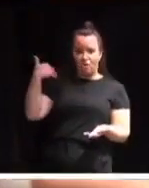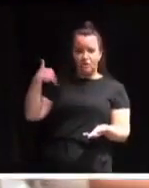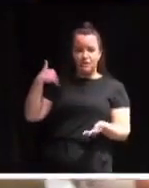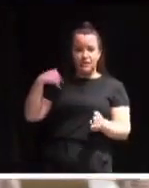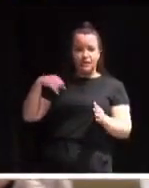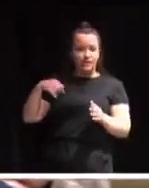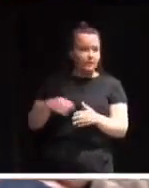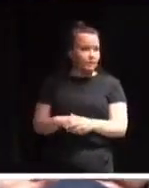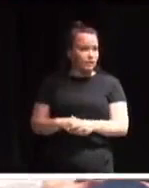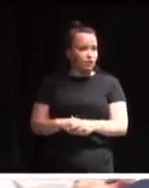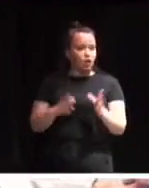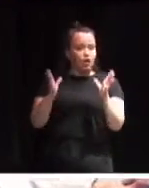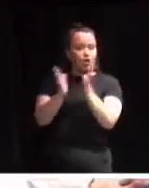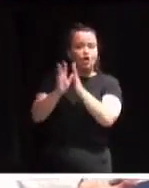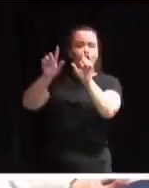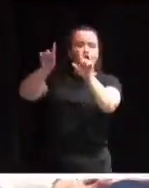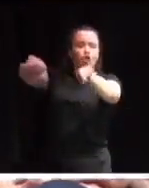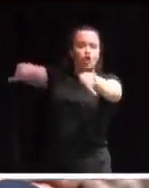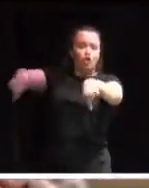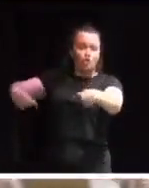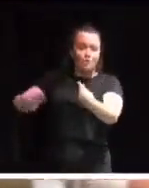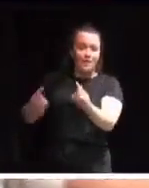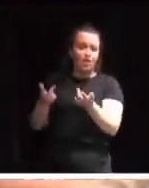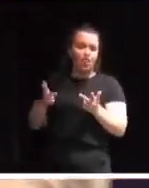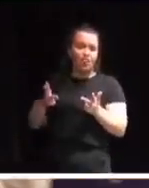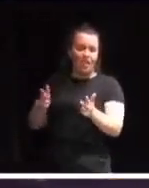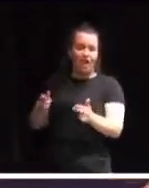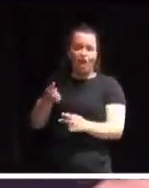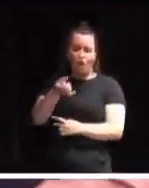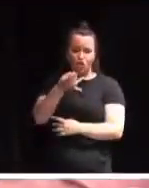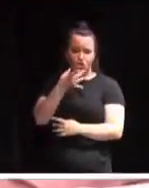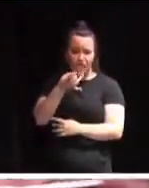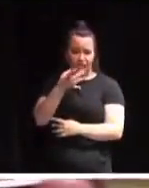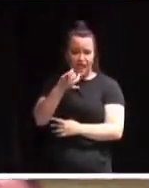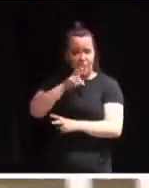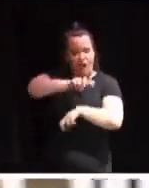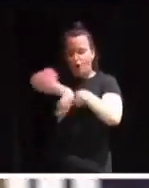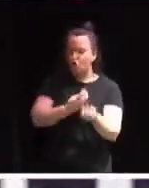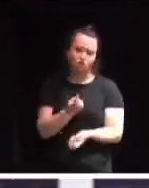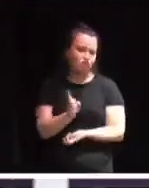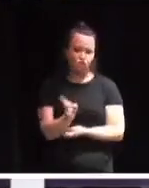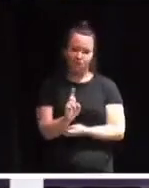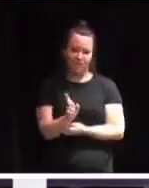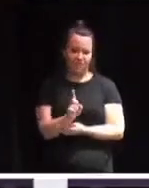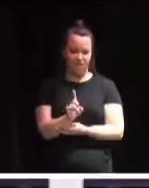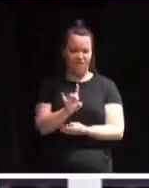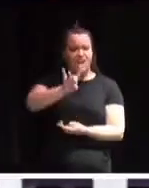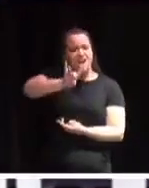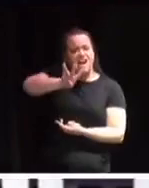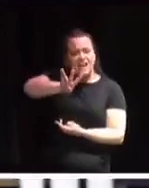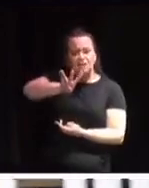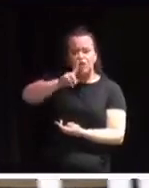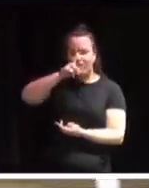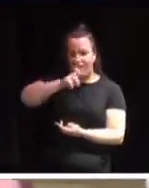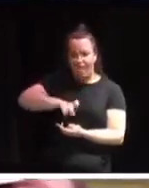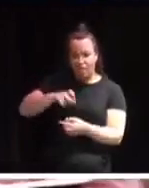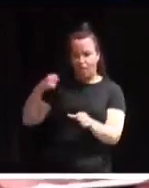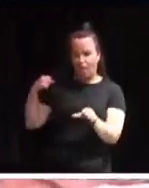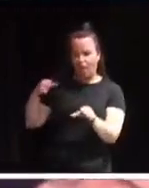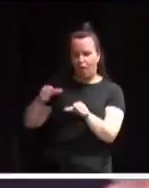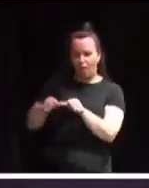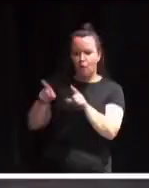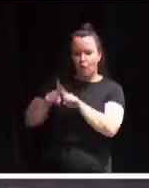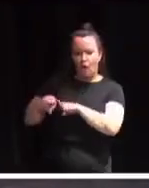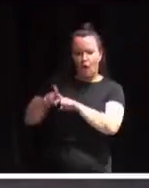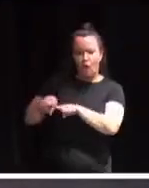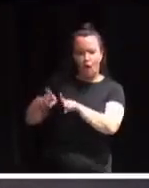actualiza el convenio colectivo de hostelería es decir el convenio colectivo que afecta a la mayoría de